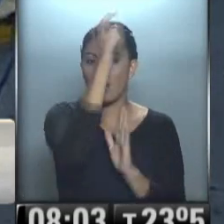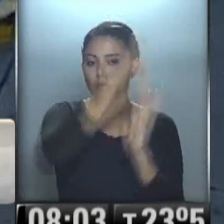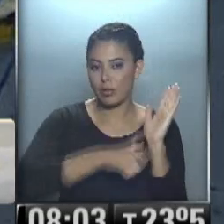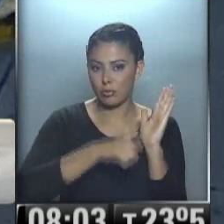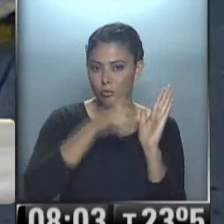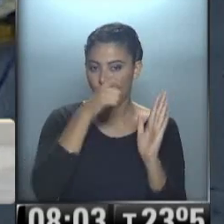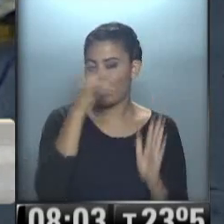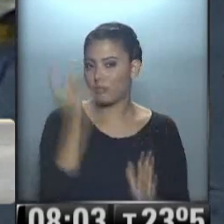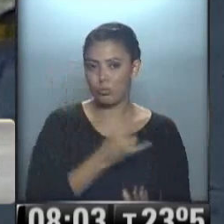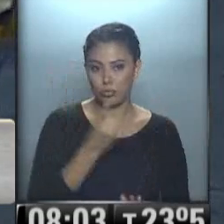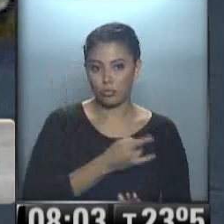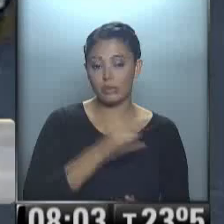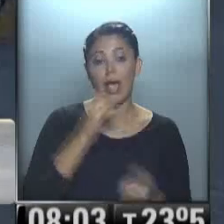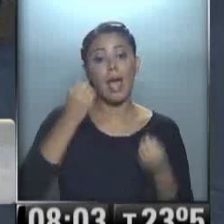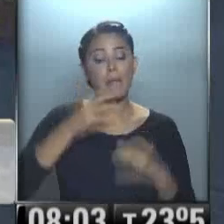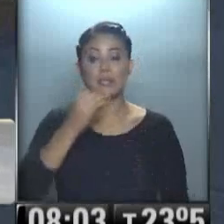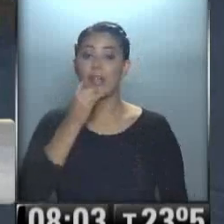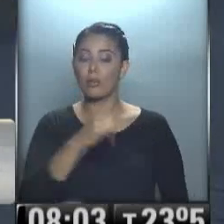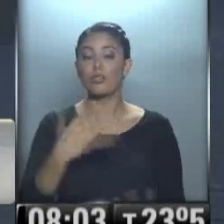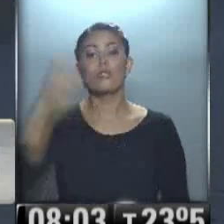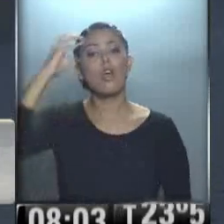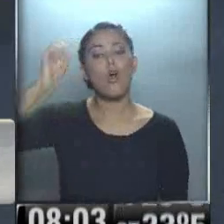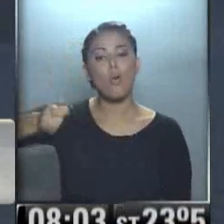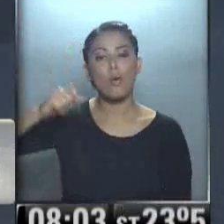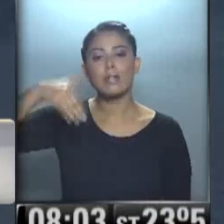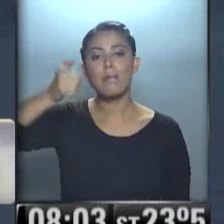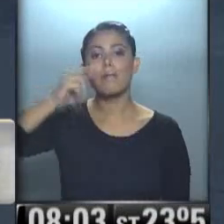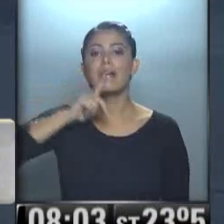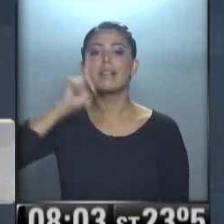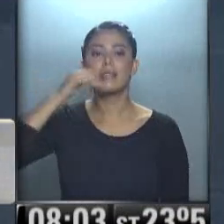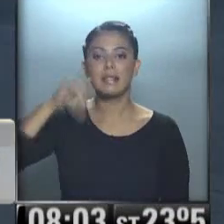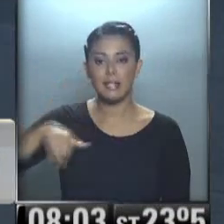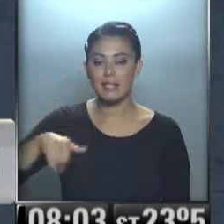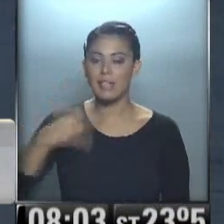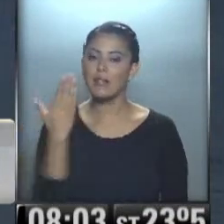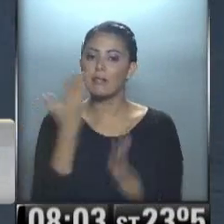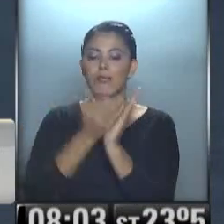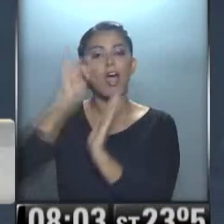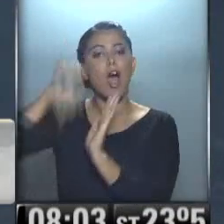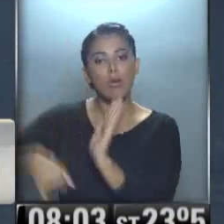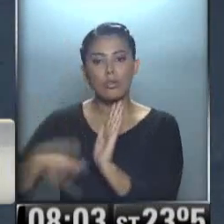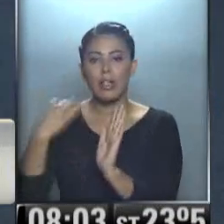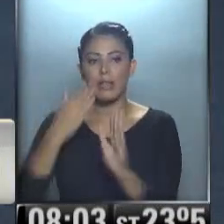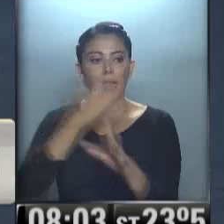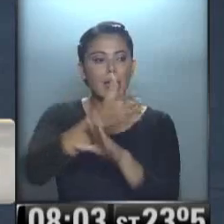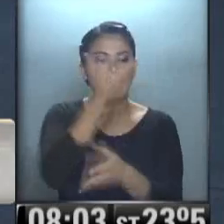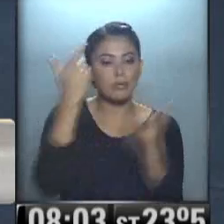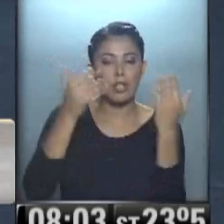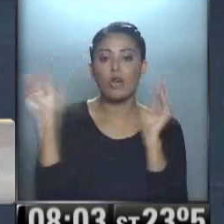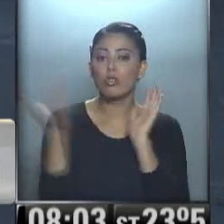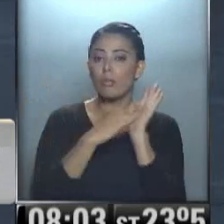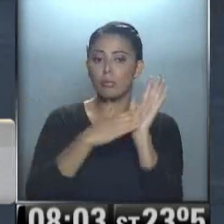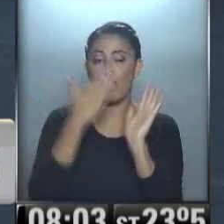apócrifas a partir de esta denuncia el juez Santiago Martínez libró órdenes de allanamiento y con la prueba conectada lo citó a